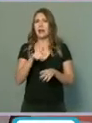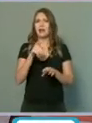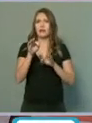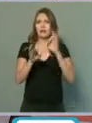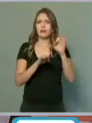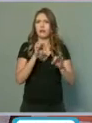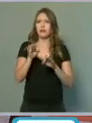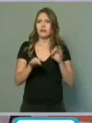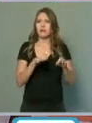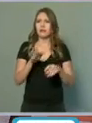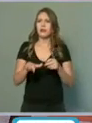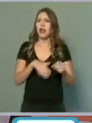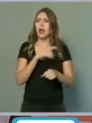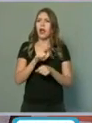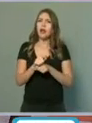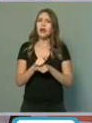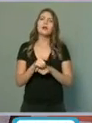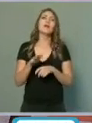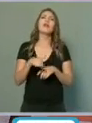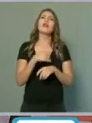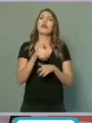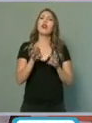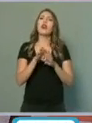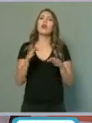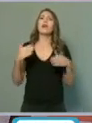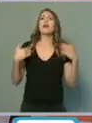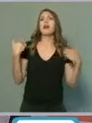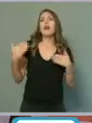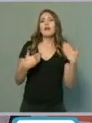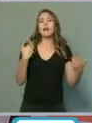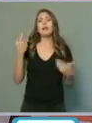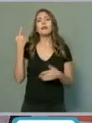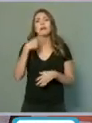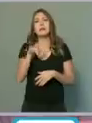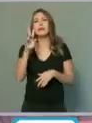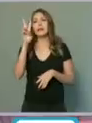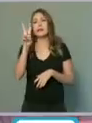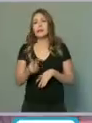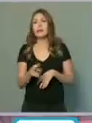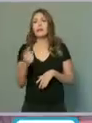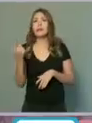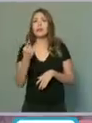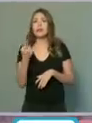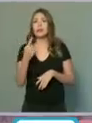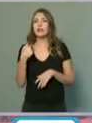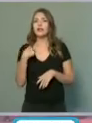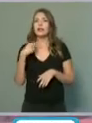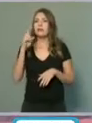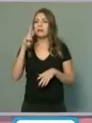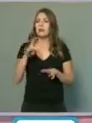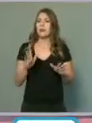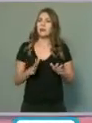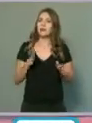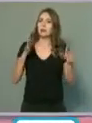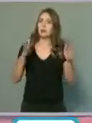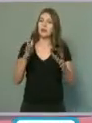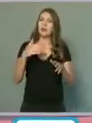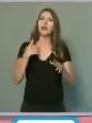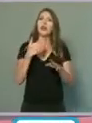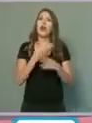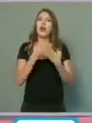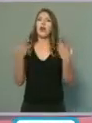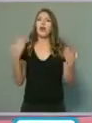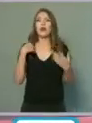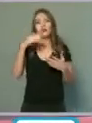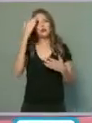crueldad porque se utilizan no. los animales para la diversión en estos eventos. Sin embargo, la verdad es que yo quedé muy sorprendido ahora que conocí a Karen,